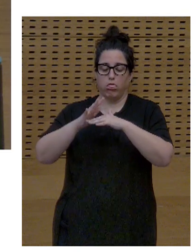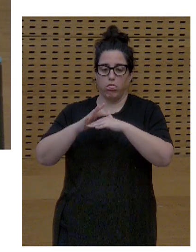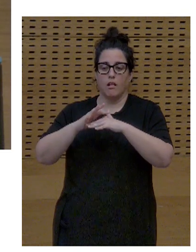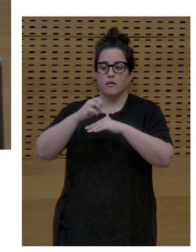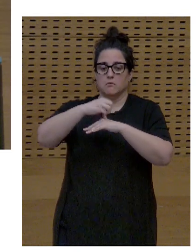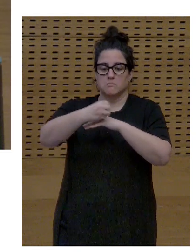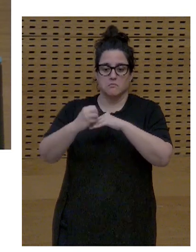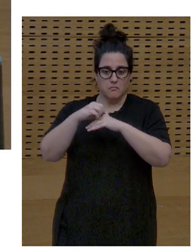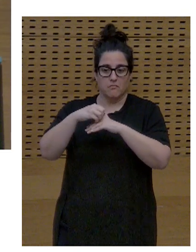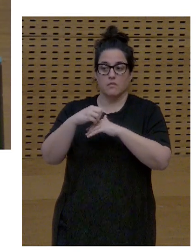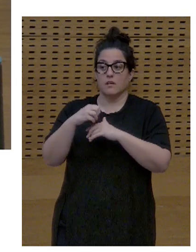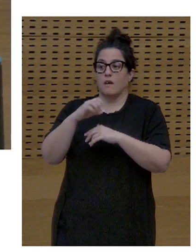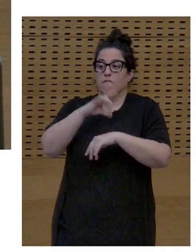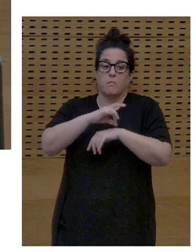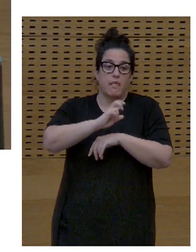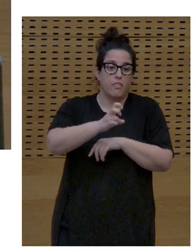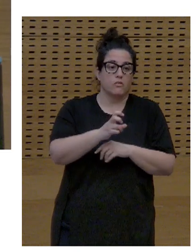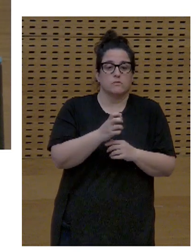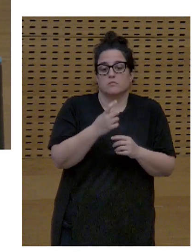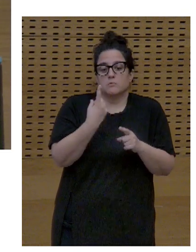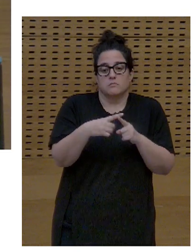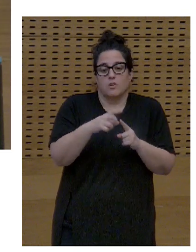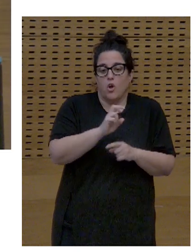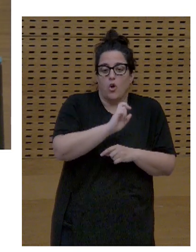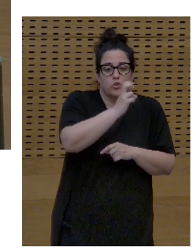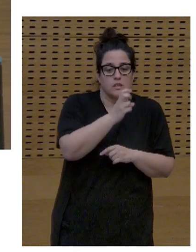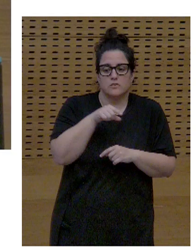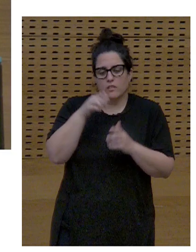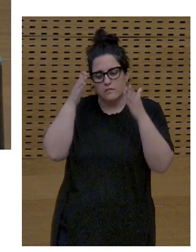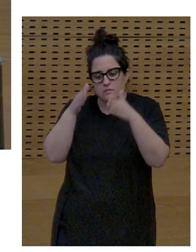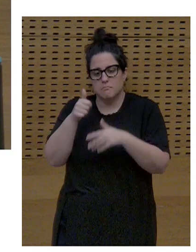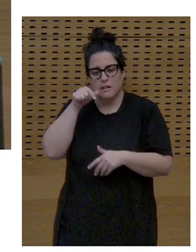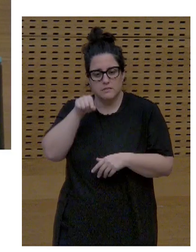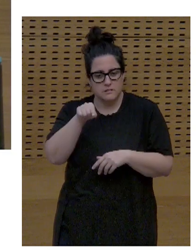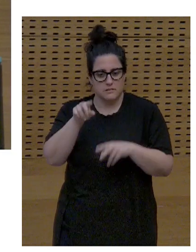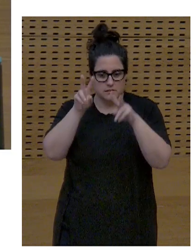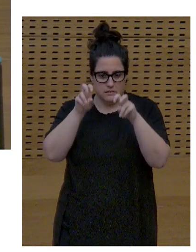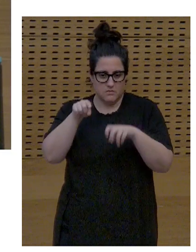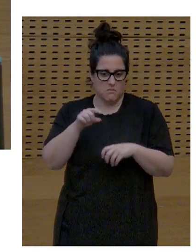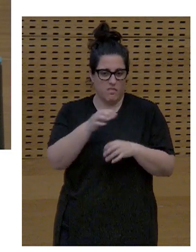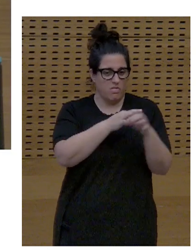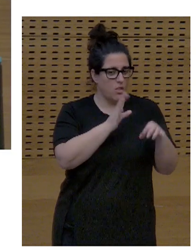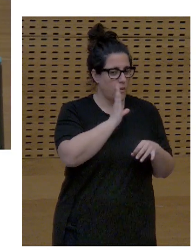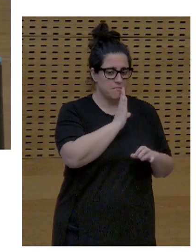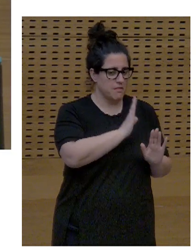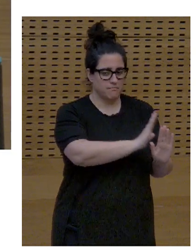entonces se enfoca más hacia esto, más que las células madres, sí.